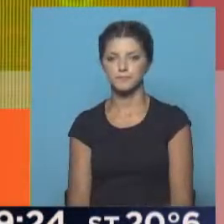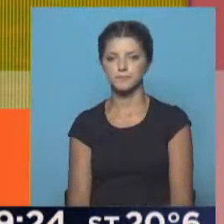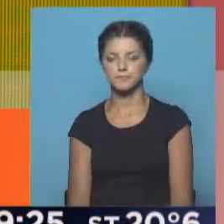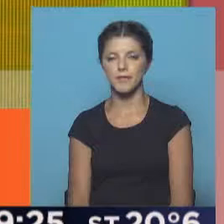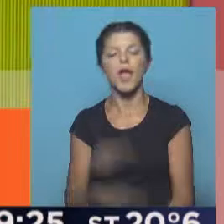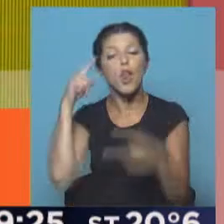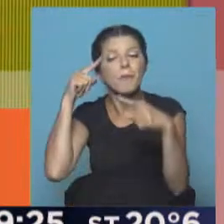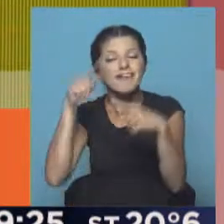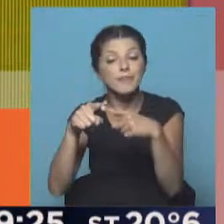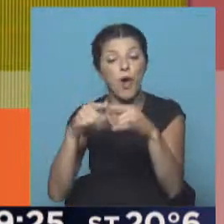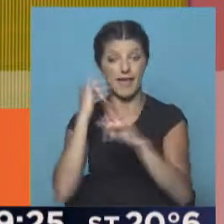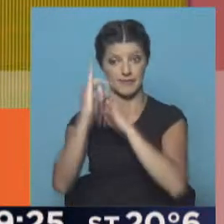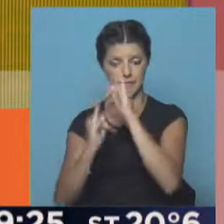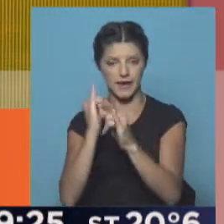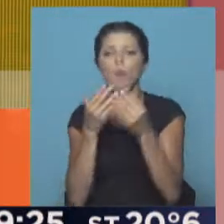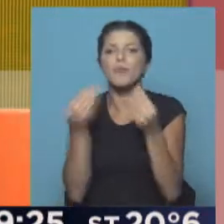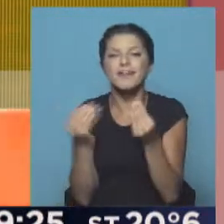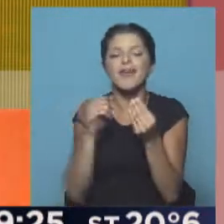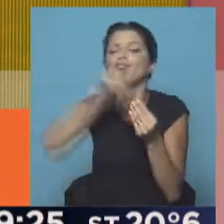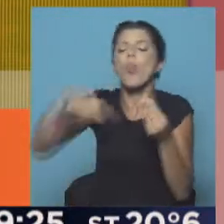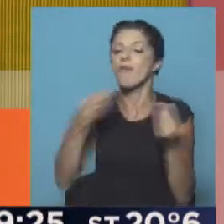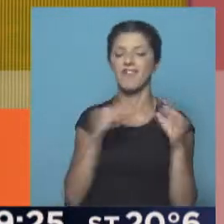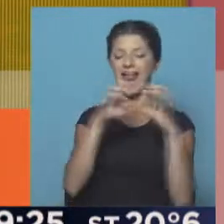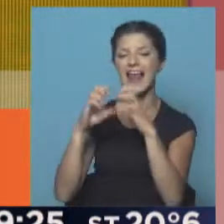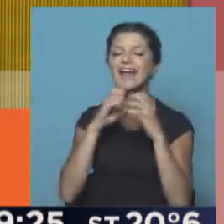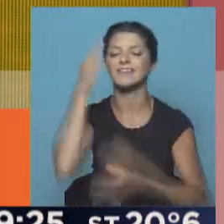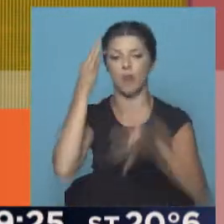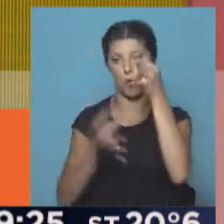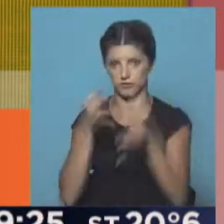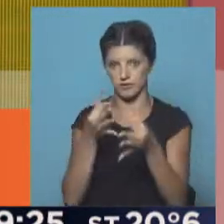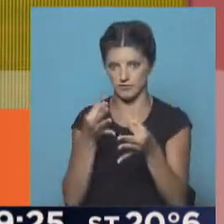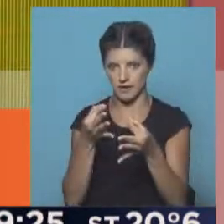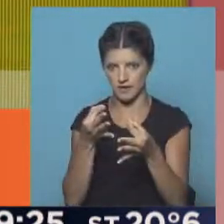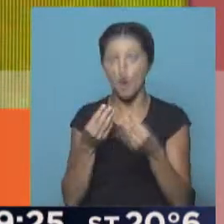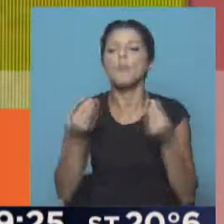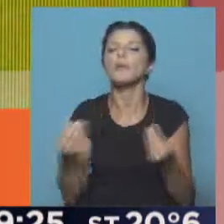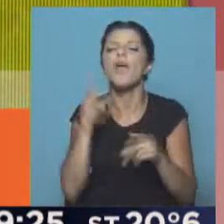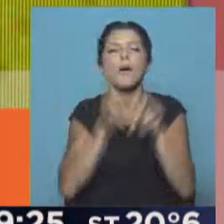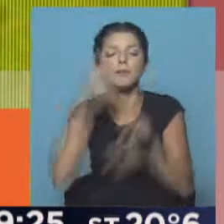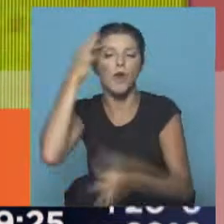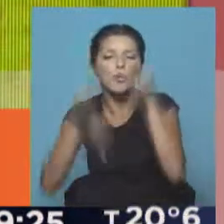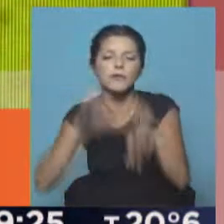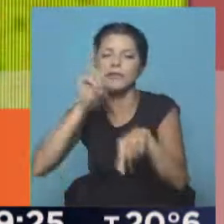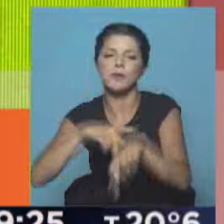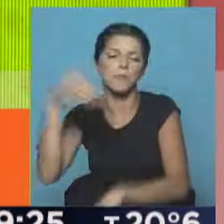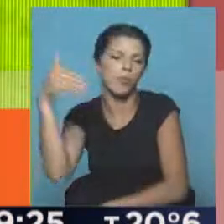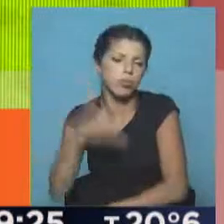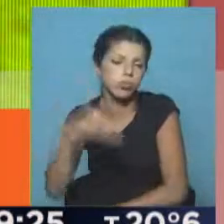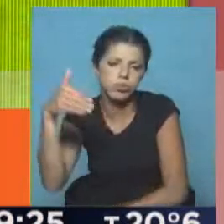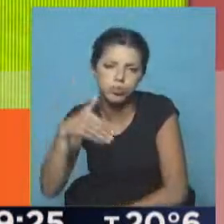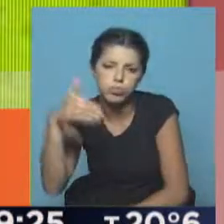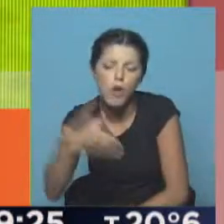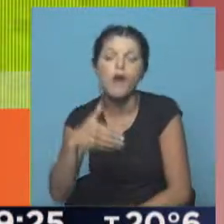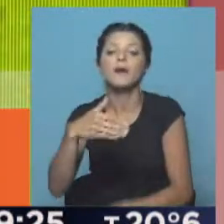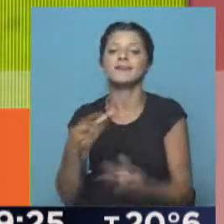general las causas que hicieron posible esa crisis, por qué se produjo, por qué la justicia tarda tanto, por qué hay ausencia de credibilidad, y